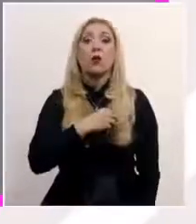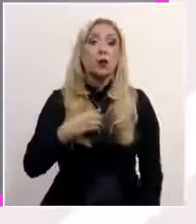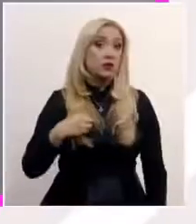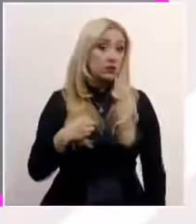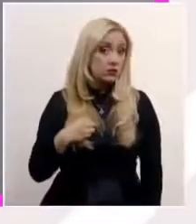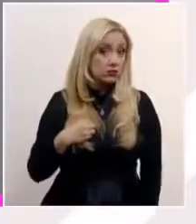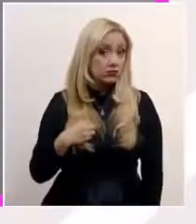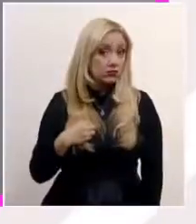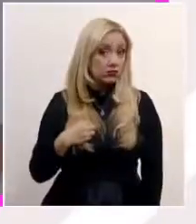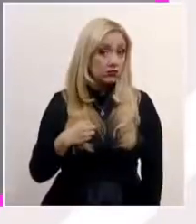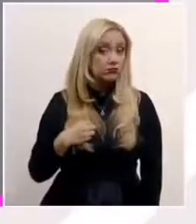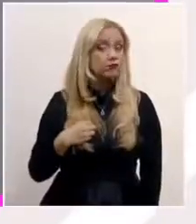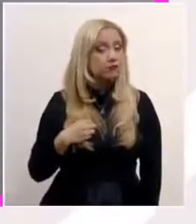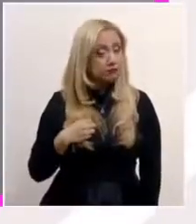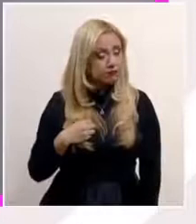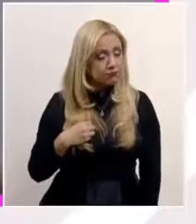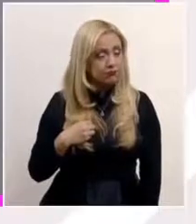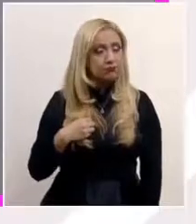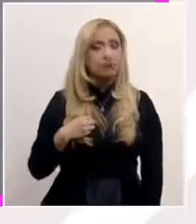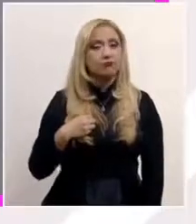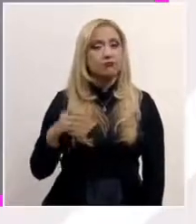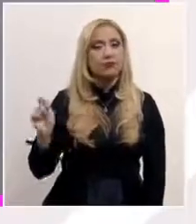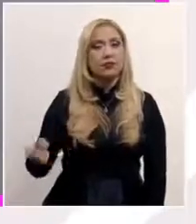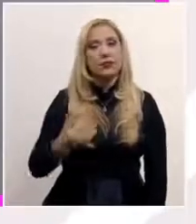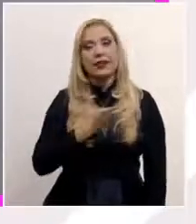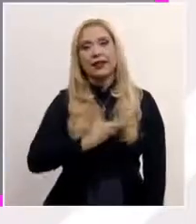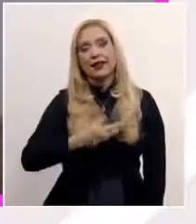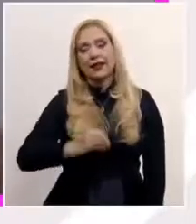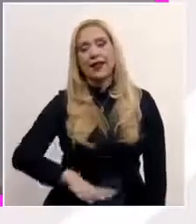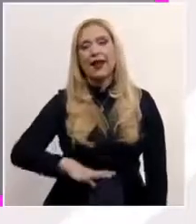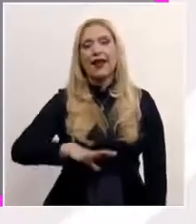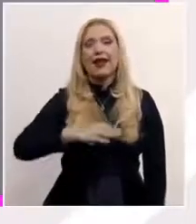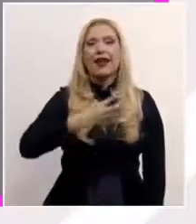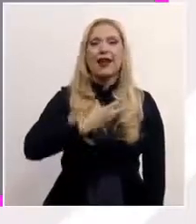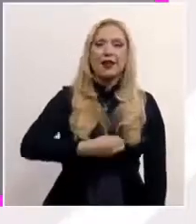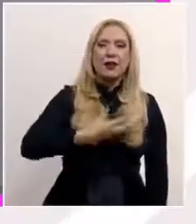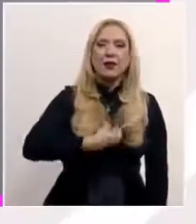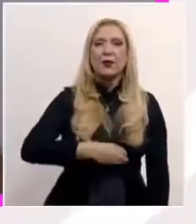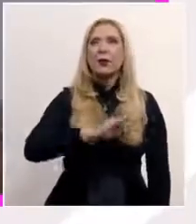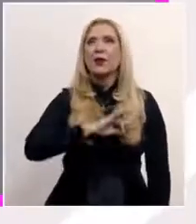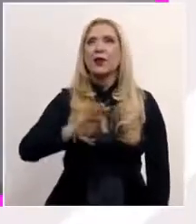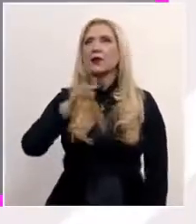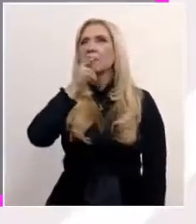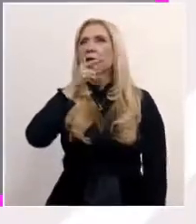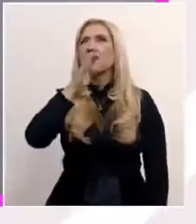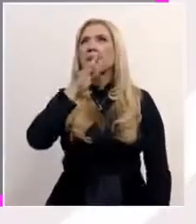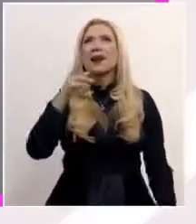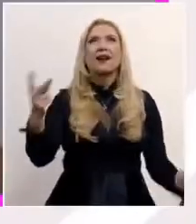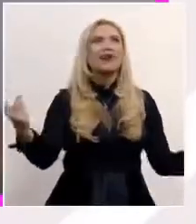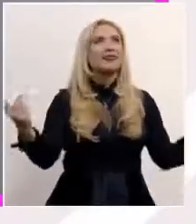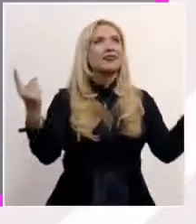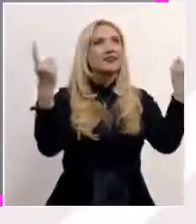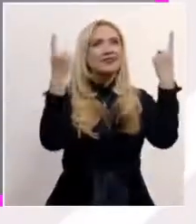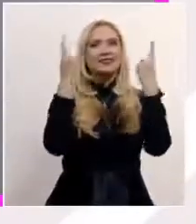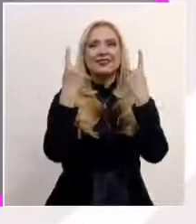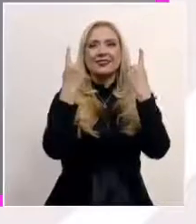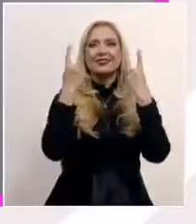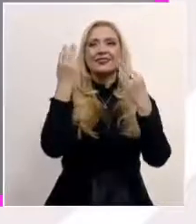especialmente sus hijas e hijos puedan tener acceso a ellos, ¿no? Gozar de su